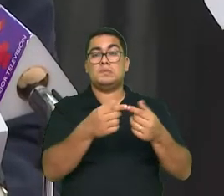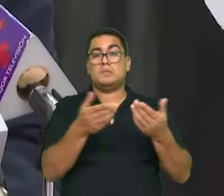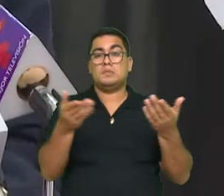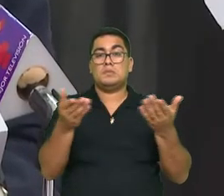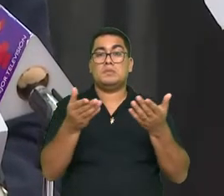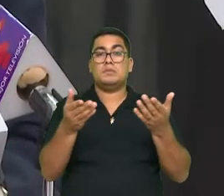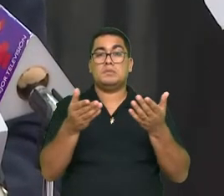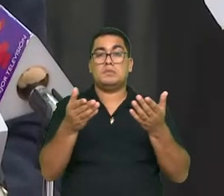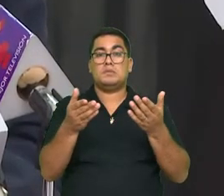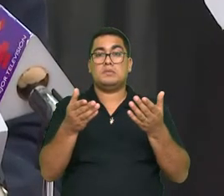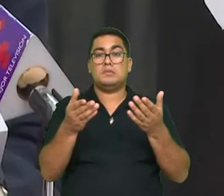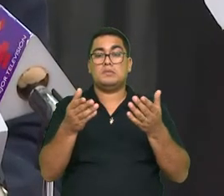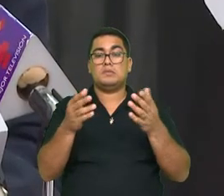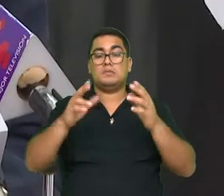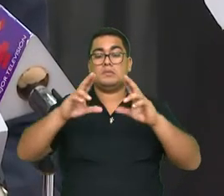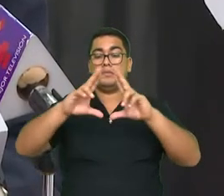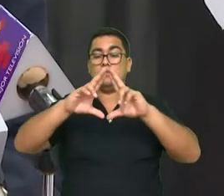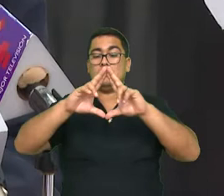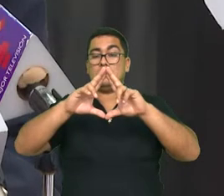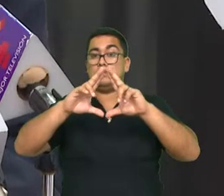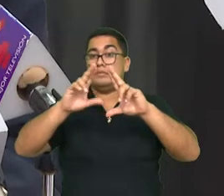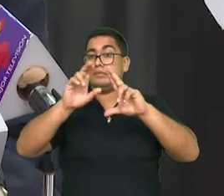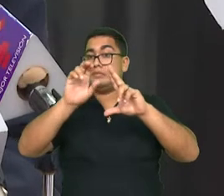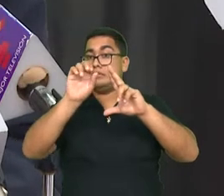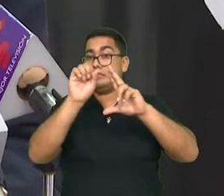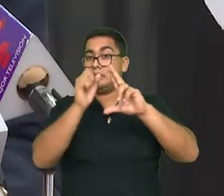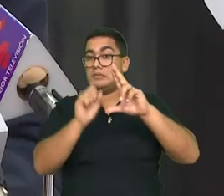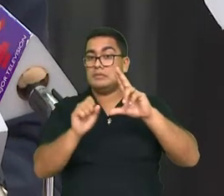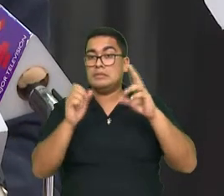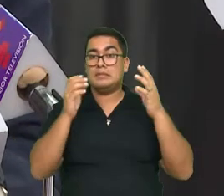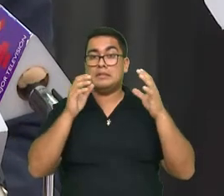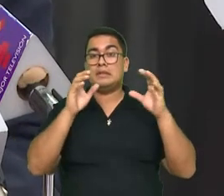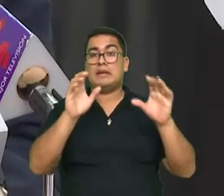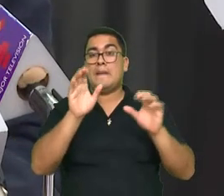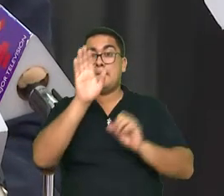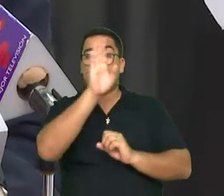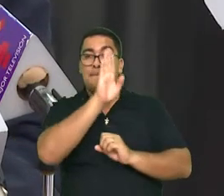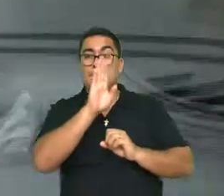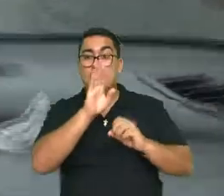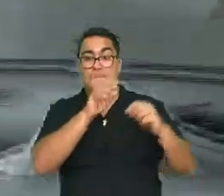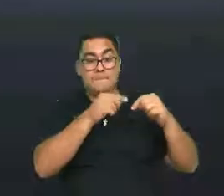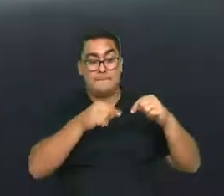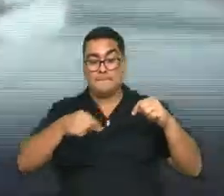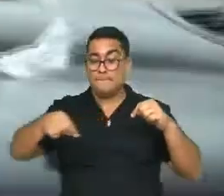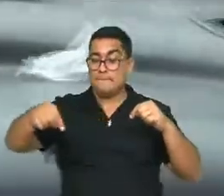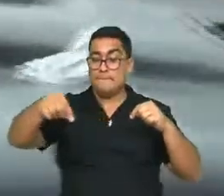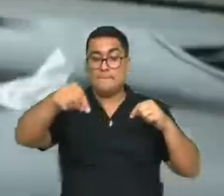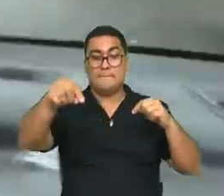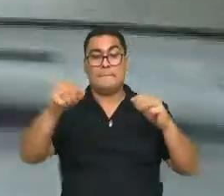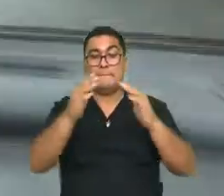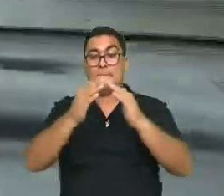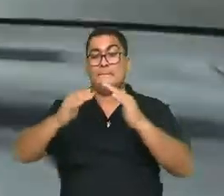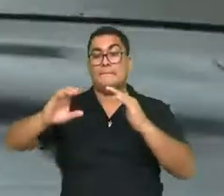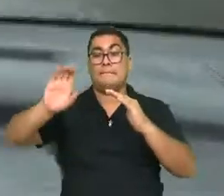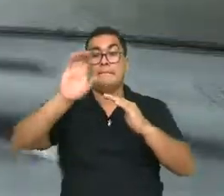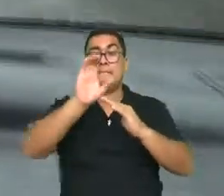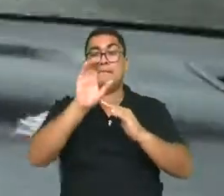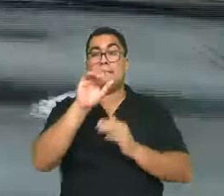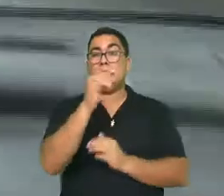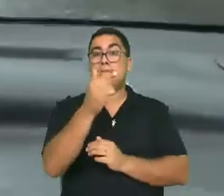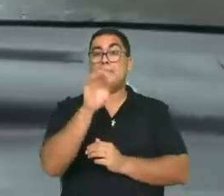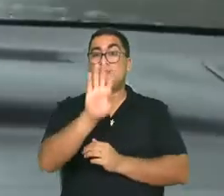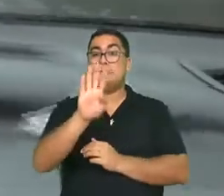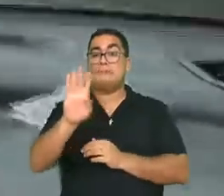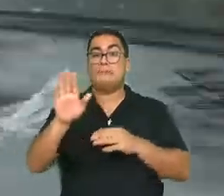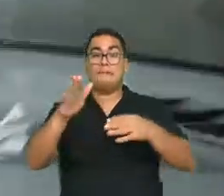de la costa Caribe Sur, desde Bluefield hasta Corinto. Estos 744 puntos